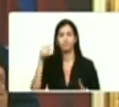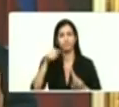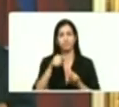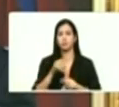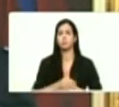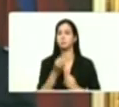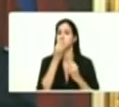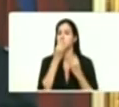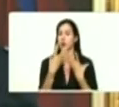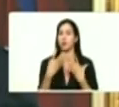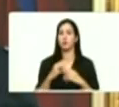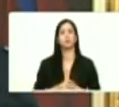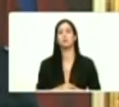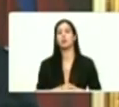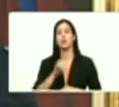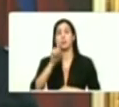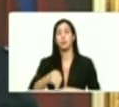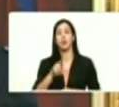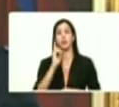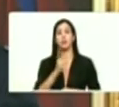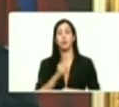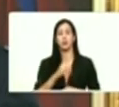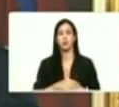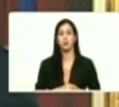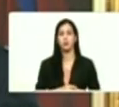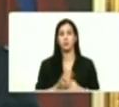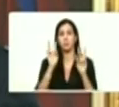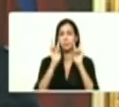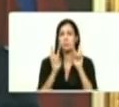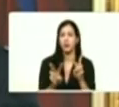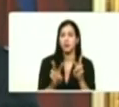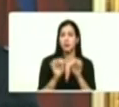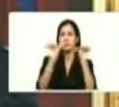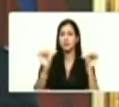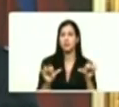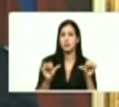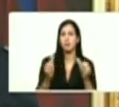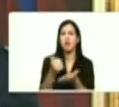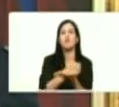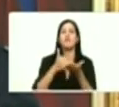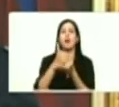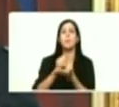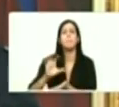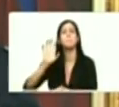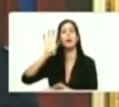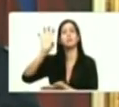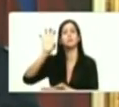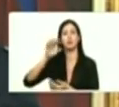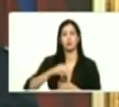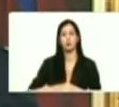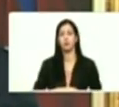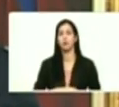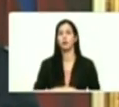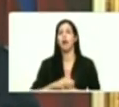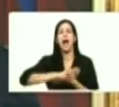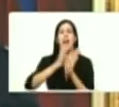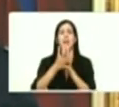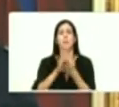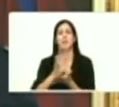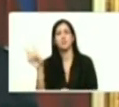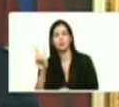bueno y esto también debe tocar los sistemas de farmapatria arepera